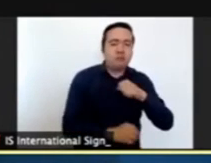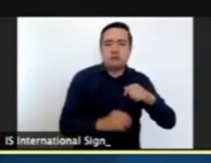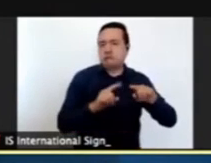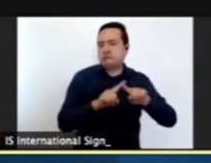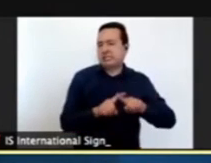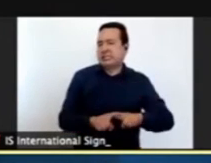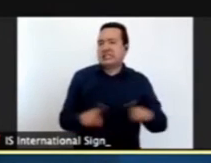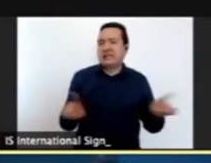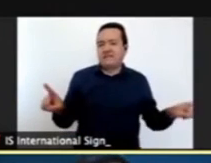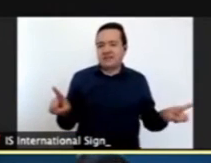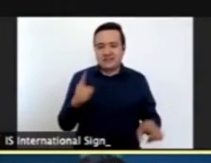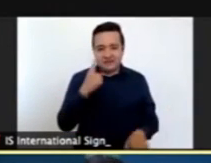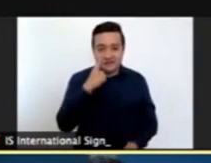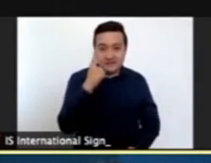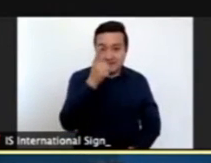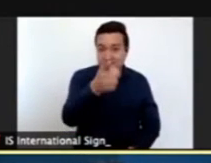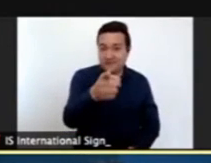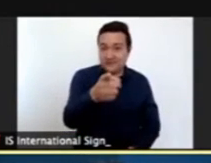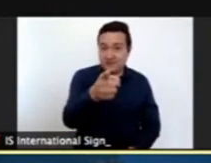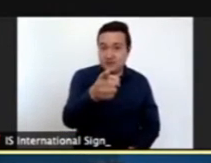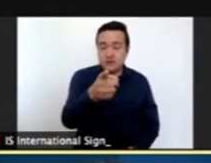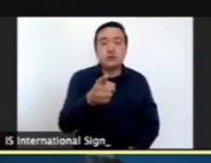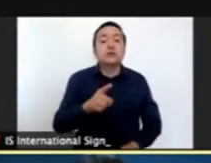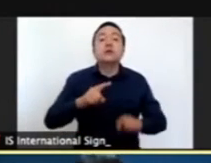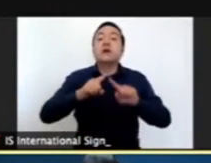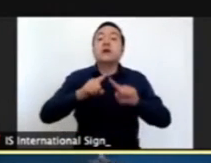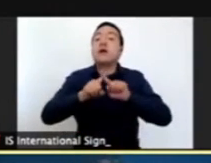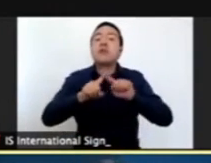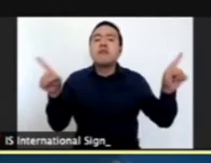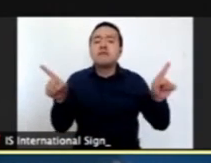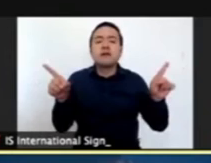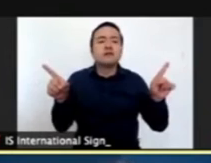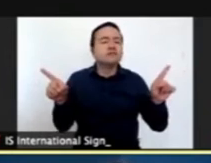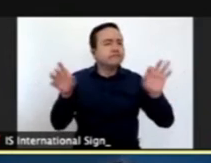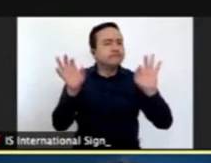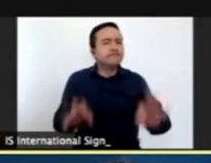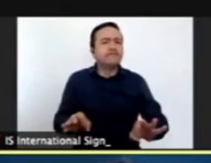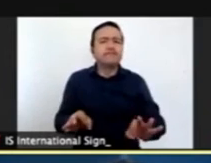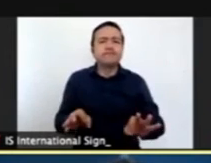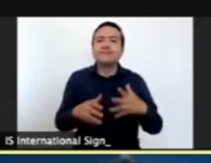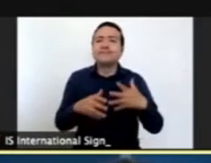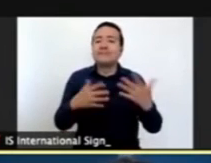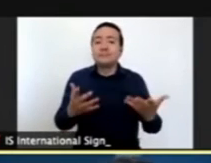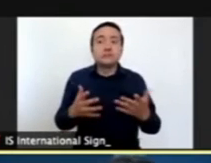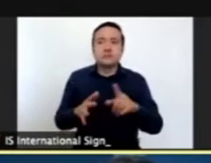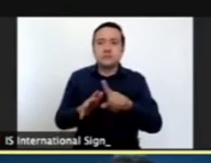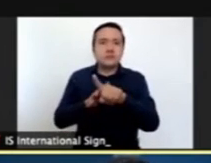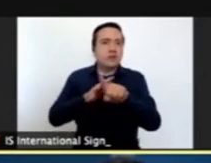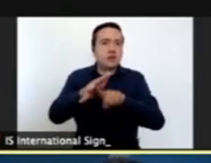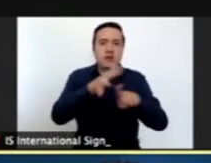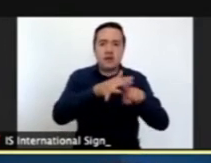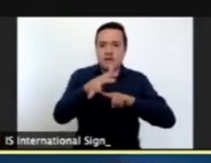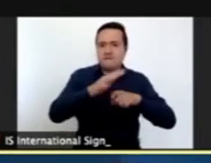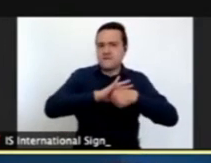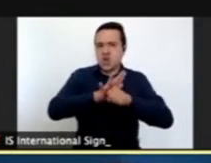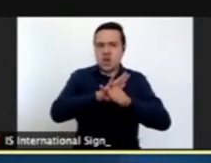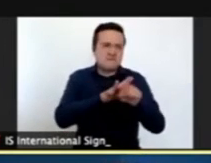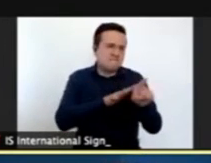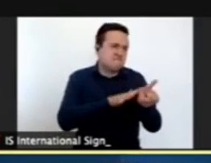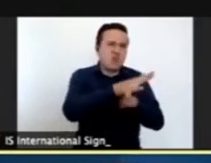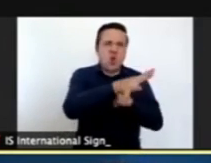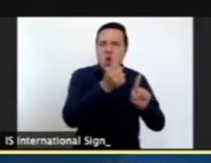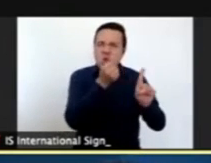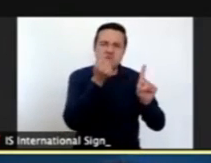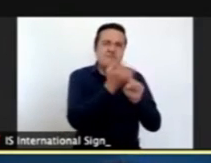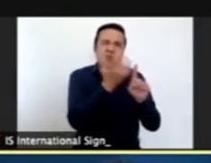diferencia enorme en la tasa de mortalidad y entonces esto se refiere a las repercusiones que tiene la pandemia